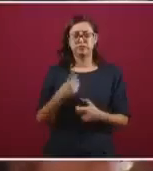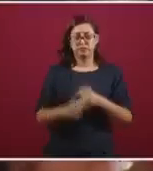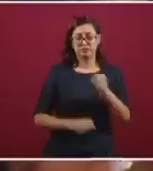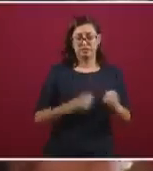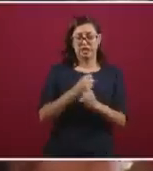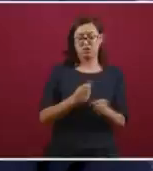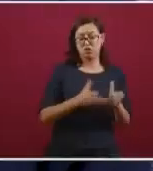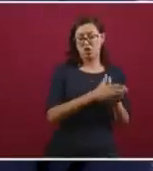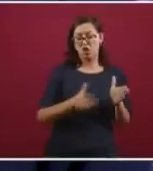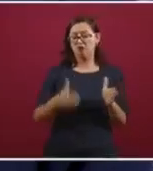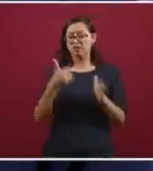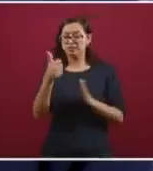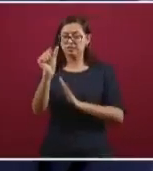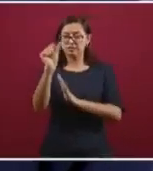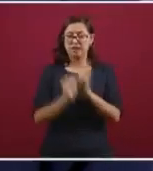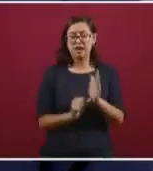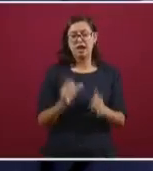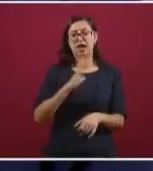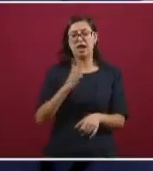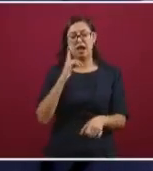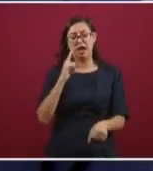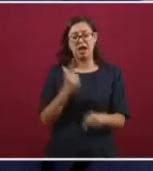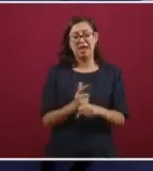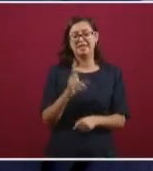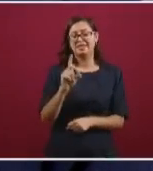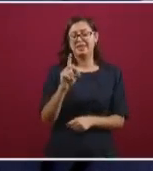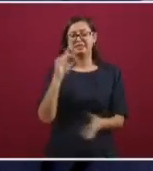tienen registradas